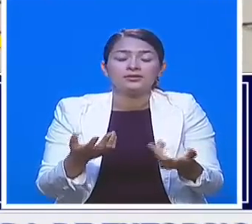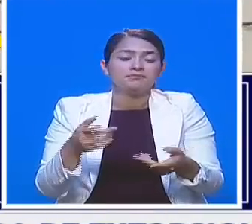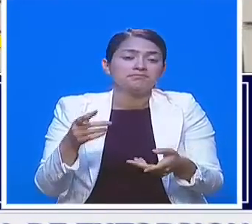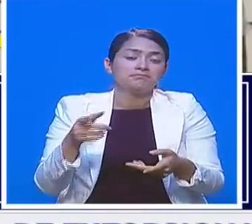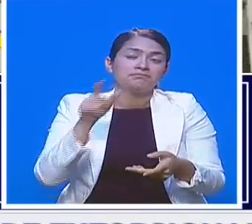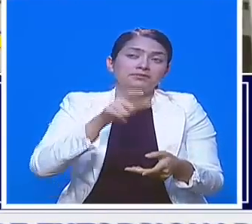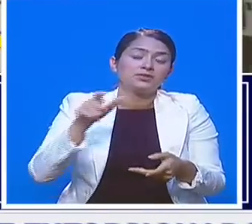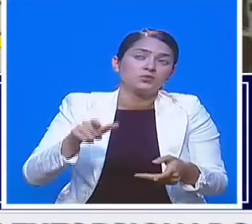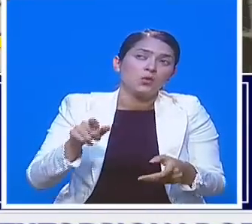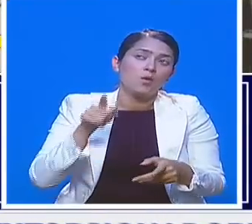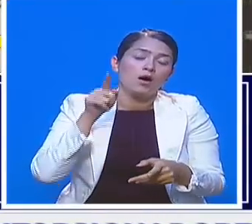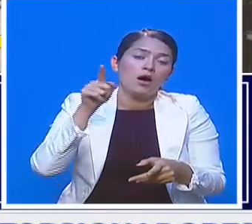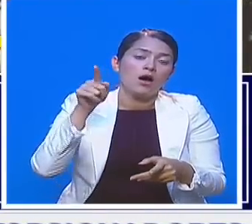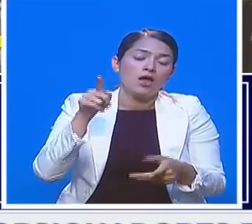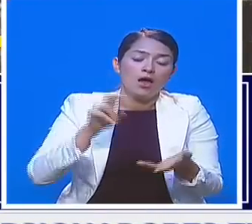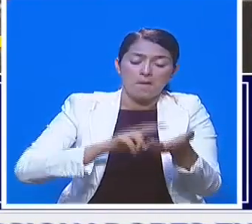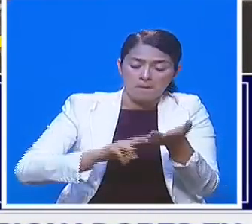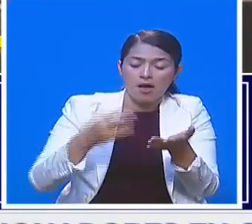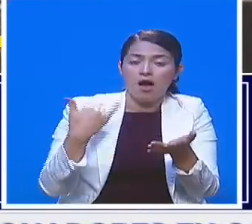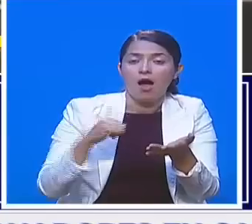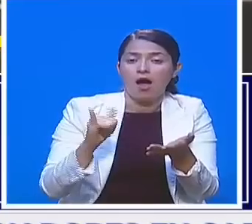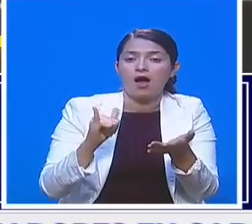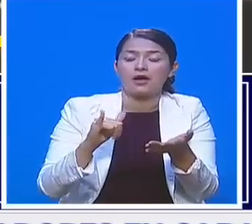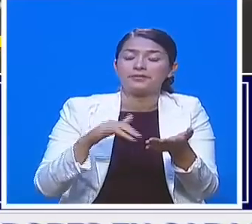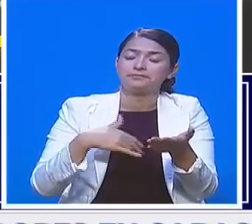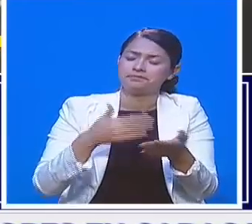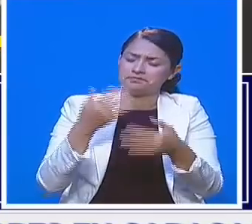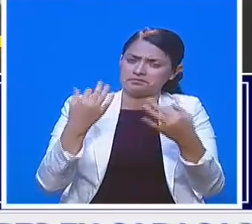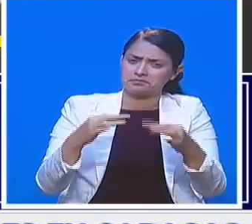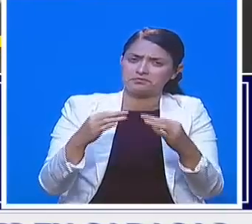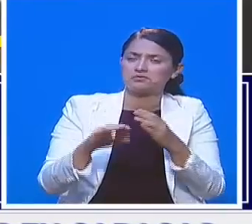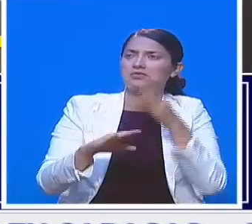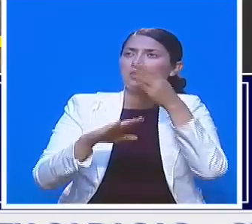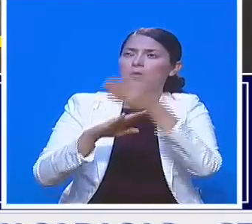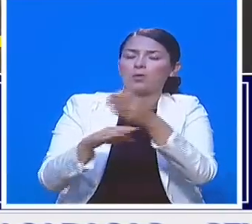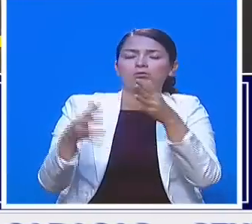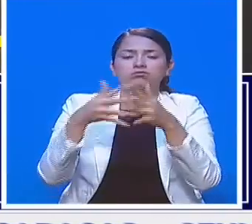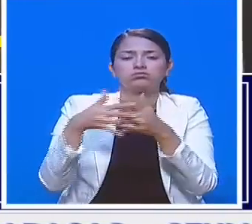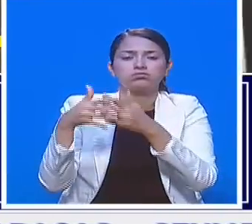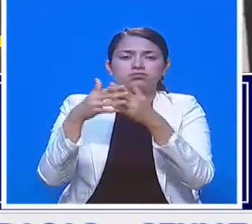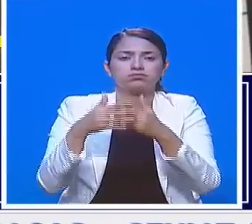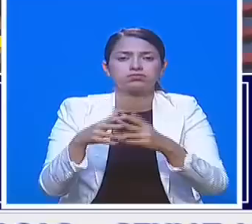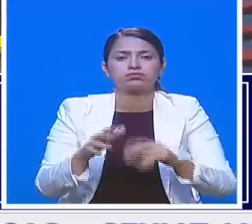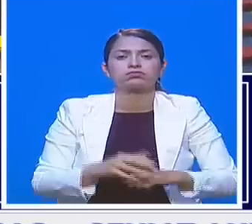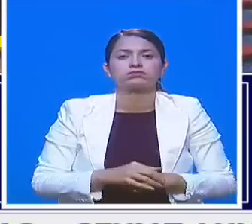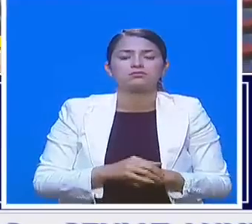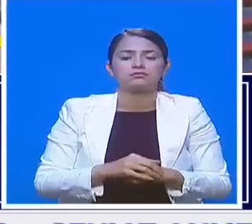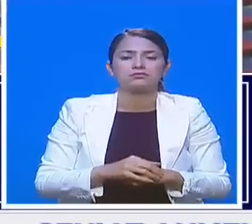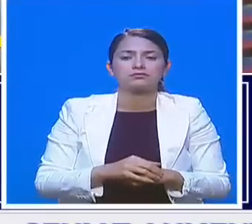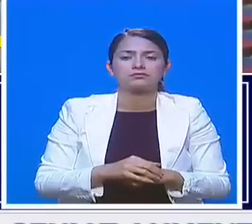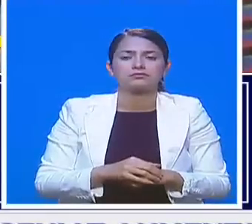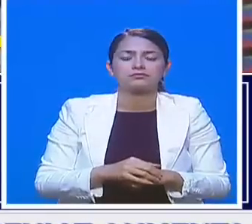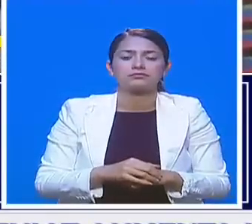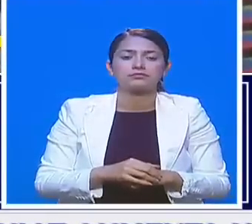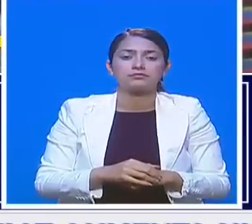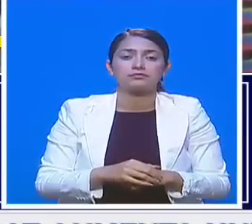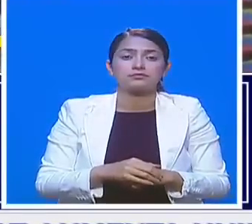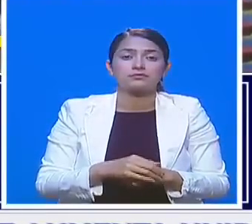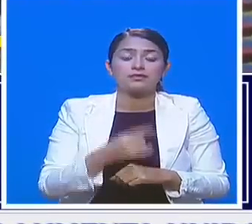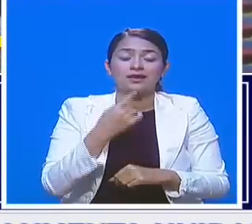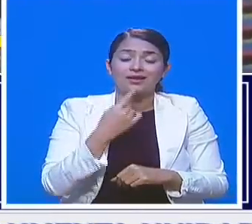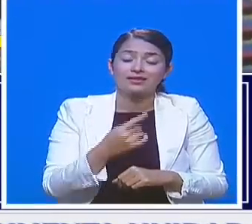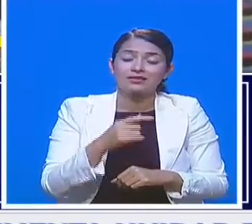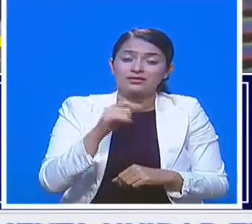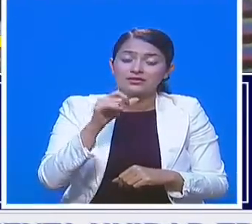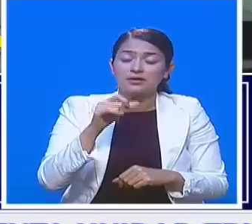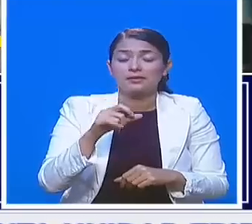los ciudadanos que tienen visa y que podían ingresar a los Estados Unidos. Ellos destacaban que se